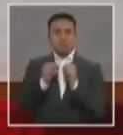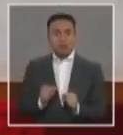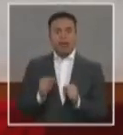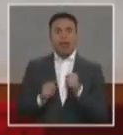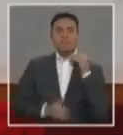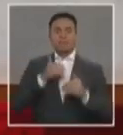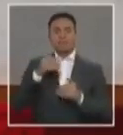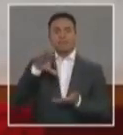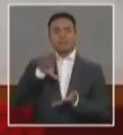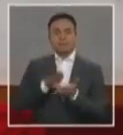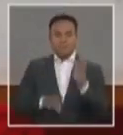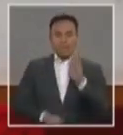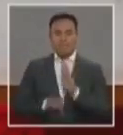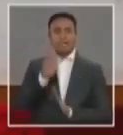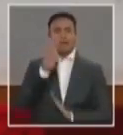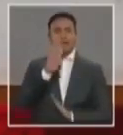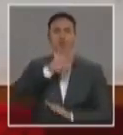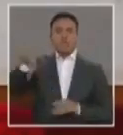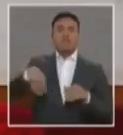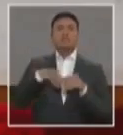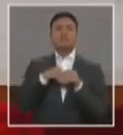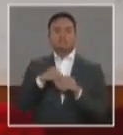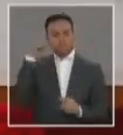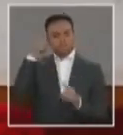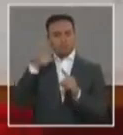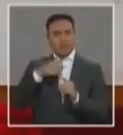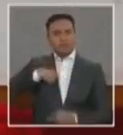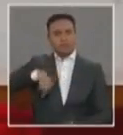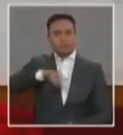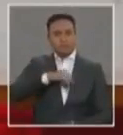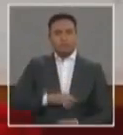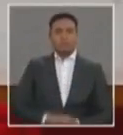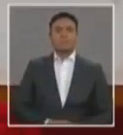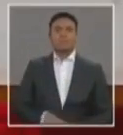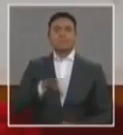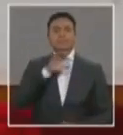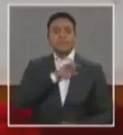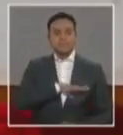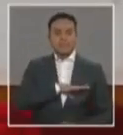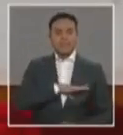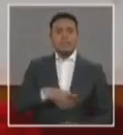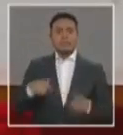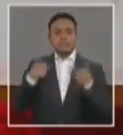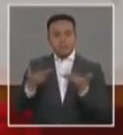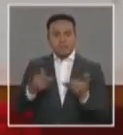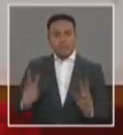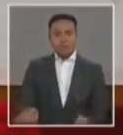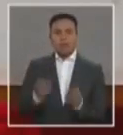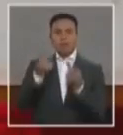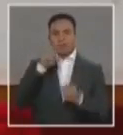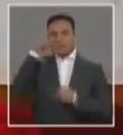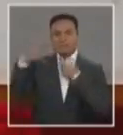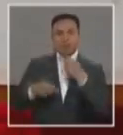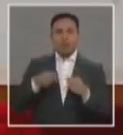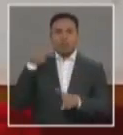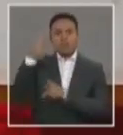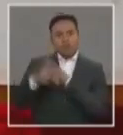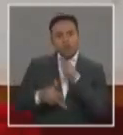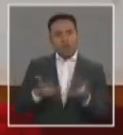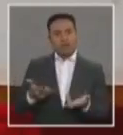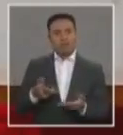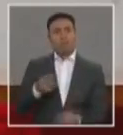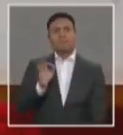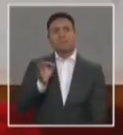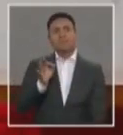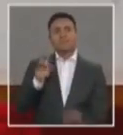generando mayor intermodalidad creo que hay que que avanzar con estrategia Porque además es super importante porque tú lo